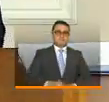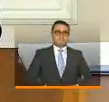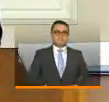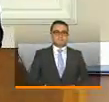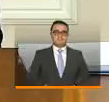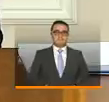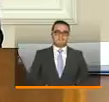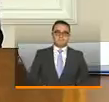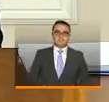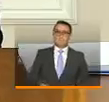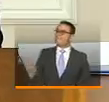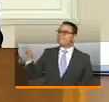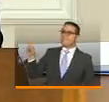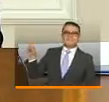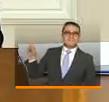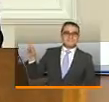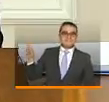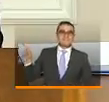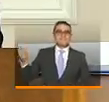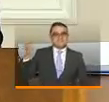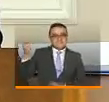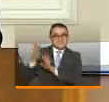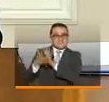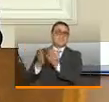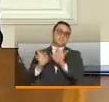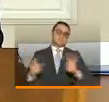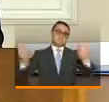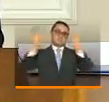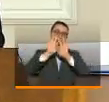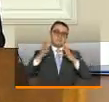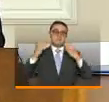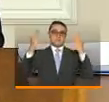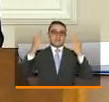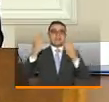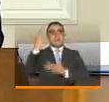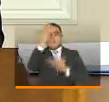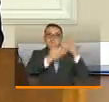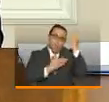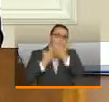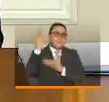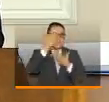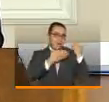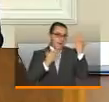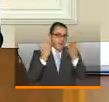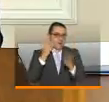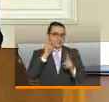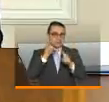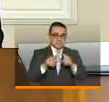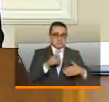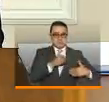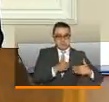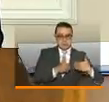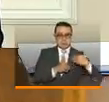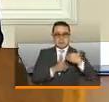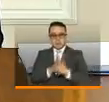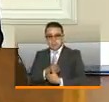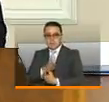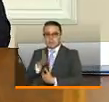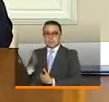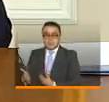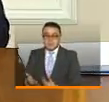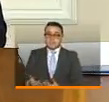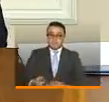Bueno, esto que acaban de ver ustedes es muy importante porque es un ejercicio de simulacro de lo que es el proceso paso a paso que se